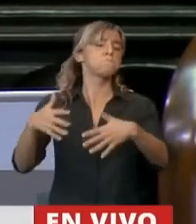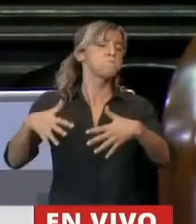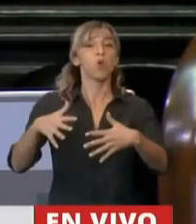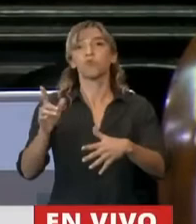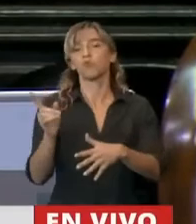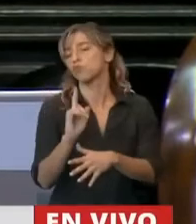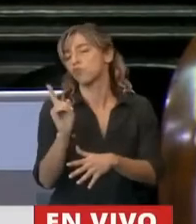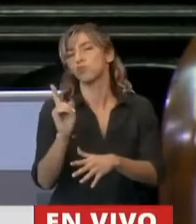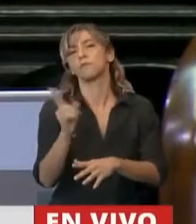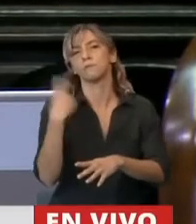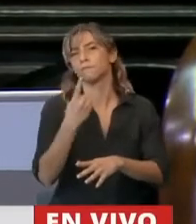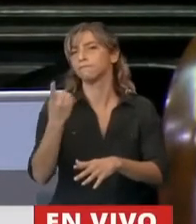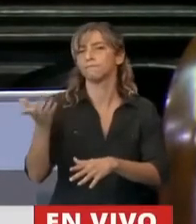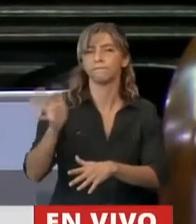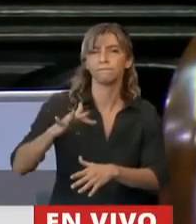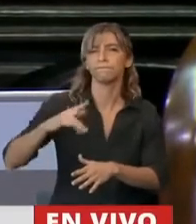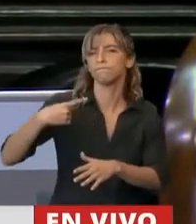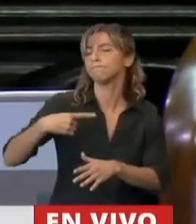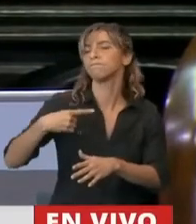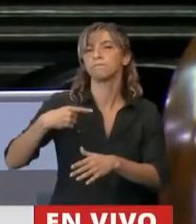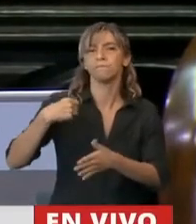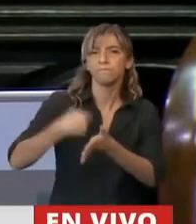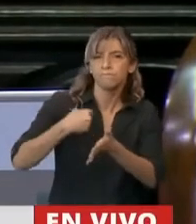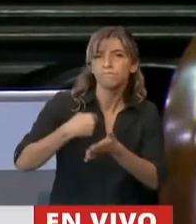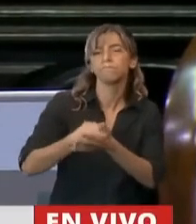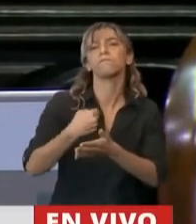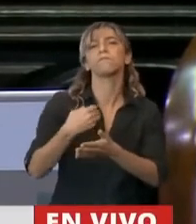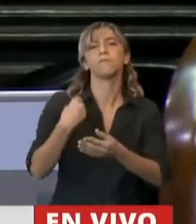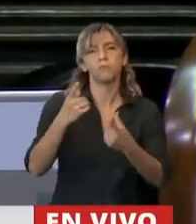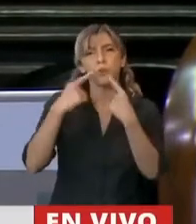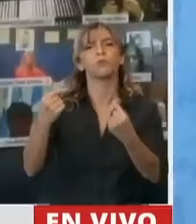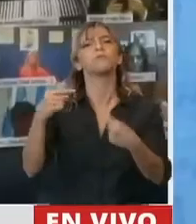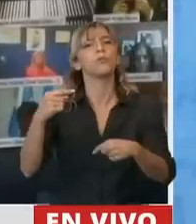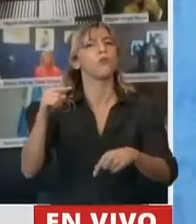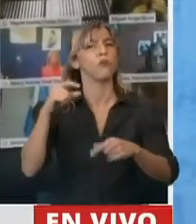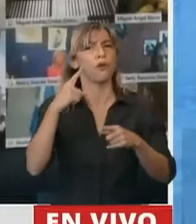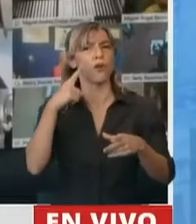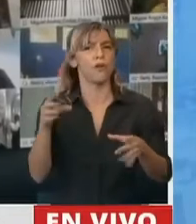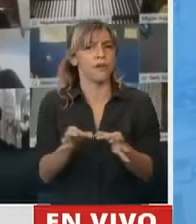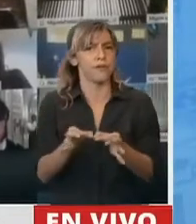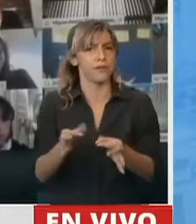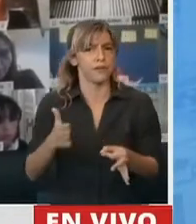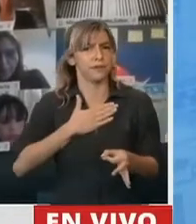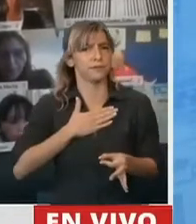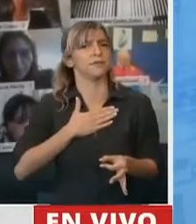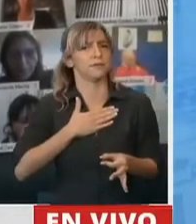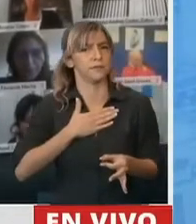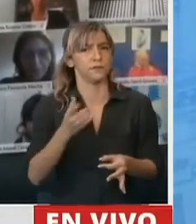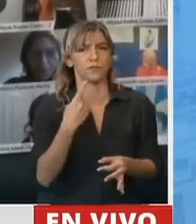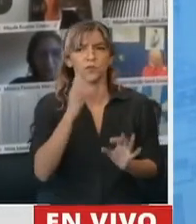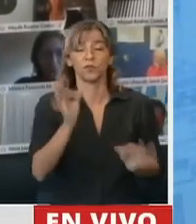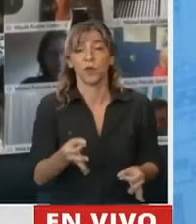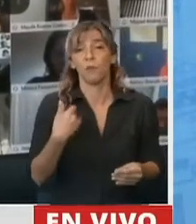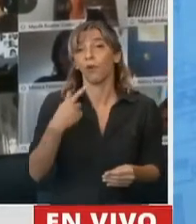que reivindicar cada día la verdad es que hoy me enteré y conozco que tenemos un compañero excombatientes